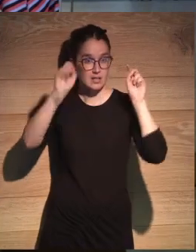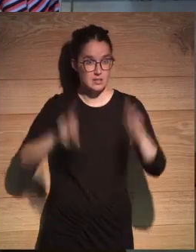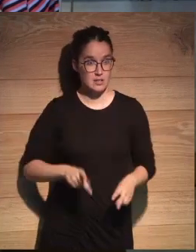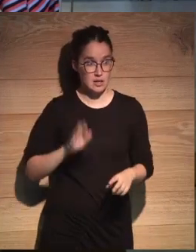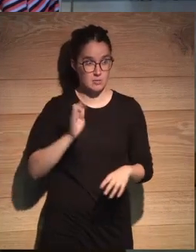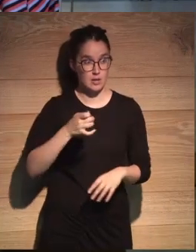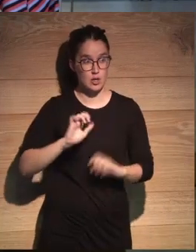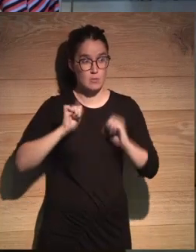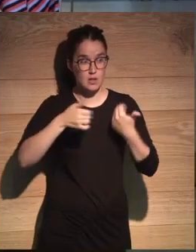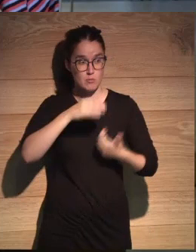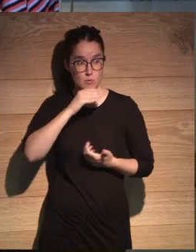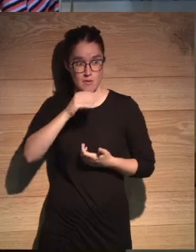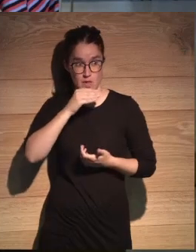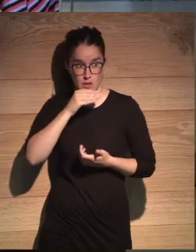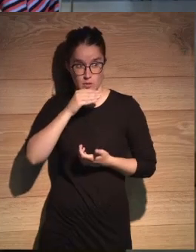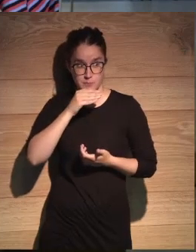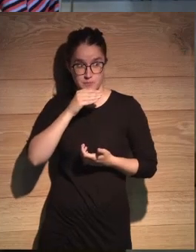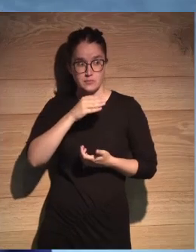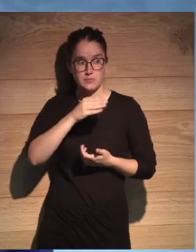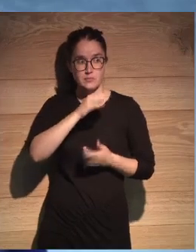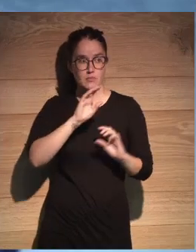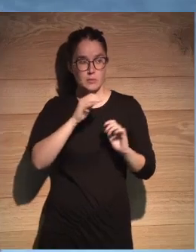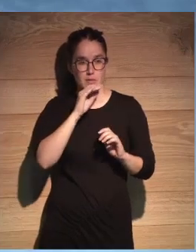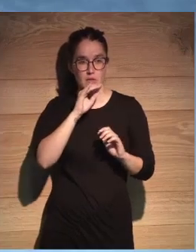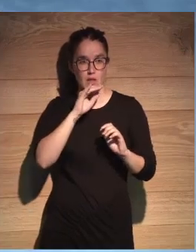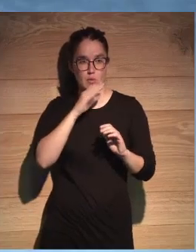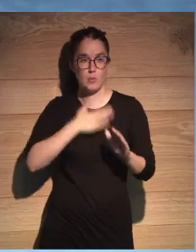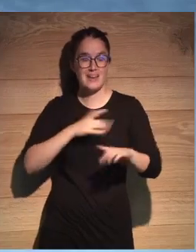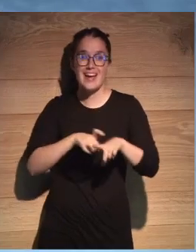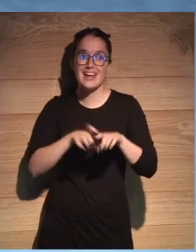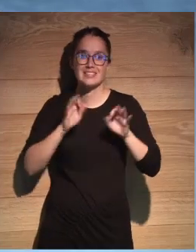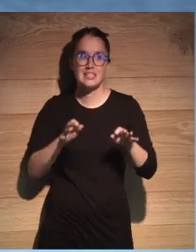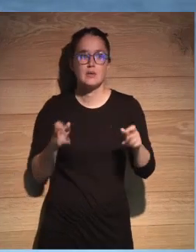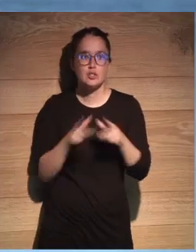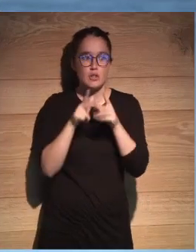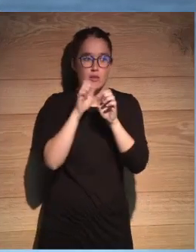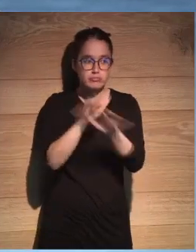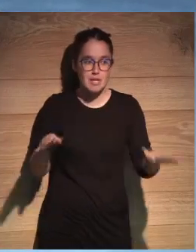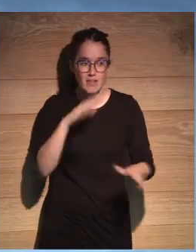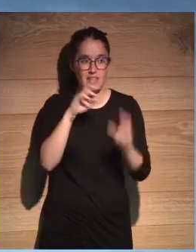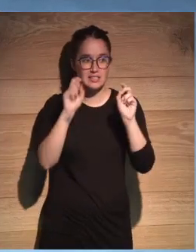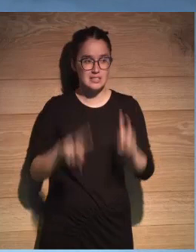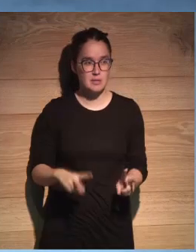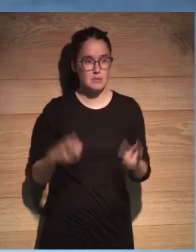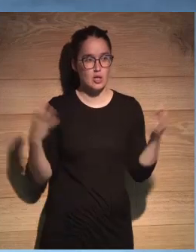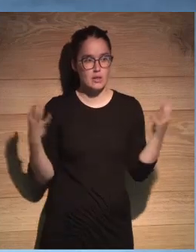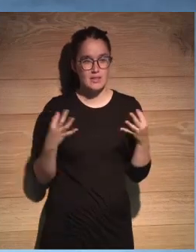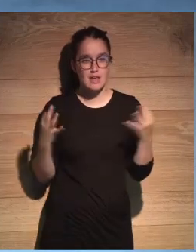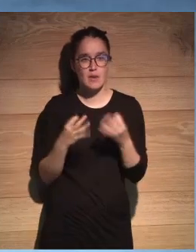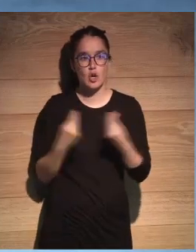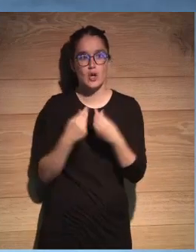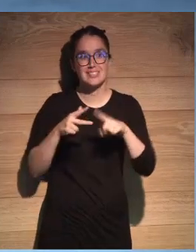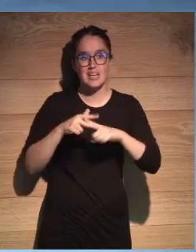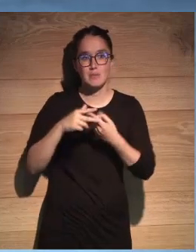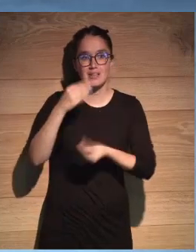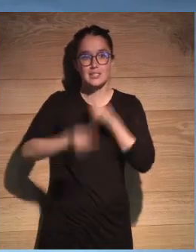que yo me he enfadado al principio, no me doy por aludido, pero me he enfadado al principio, mi forma de ser. Hay que llegar a la sociedad sin enfadarse, pero hay que llegar con las herramientas